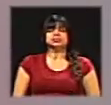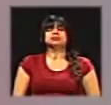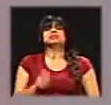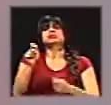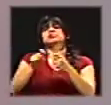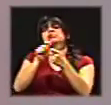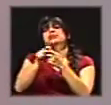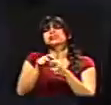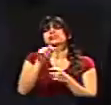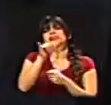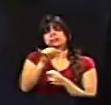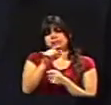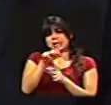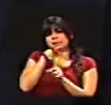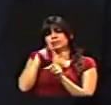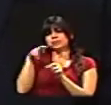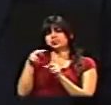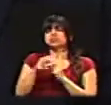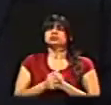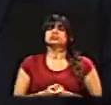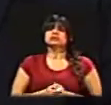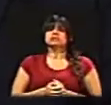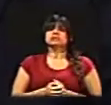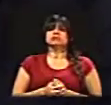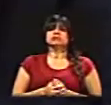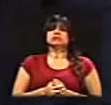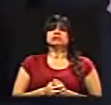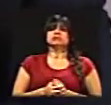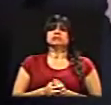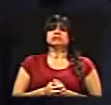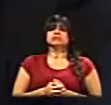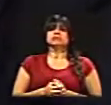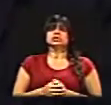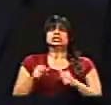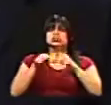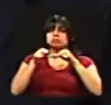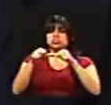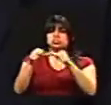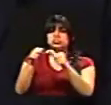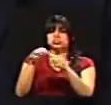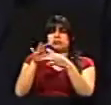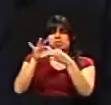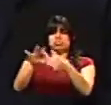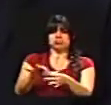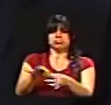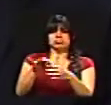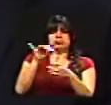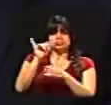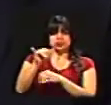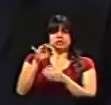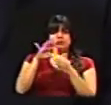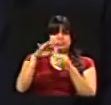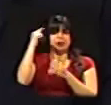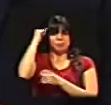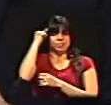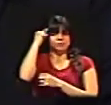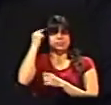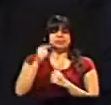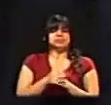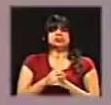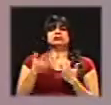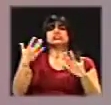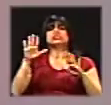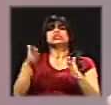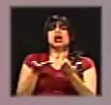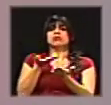Precisamente en ese sentido, y siguiendo en esa misma línea de pensamiento, se ha